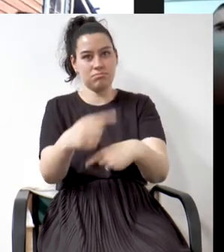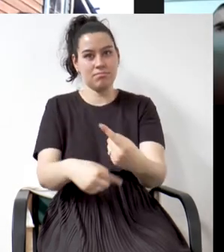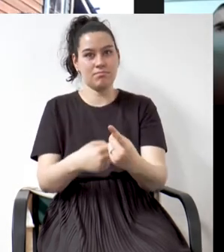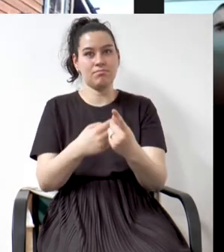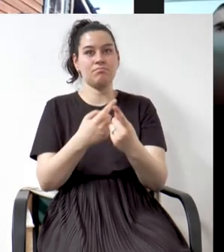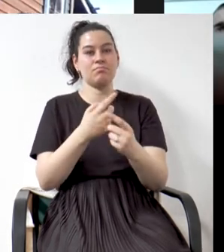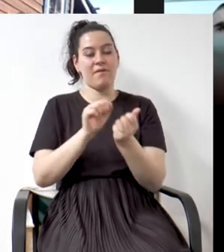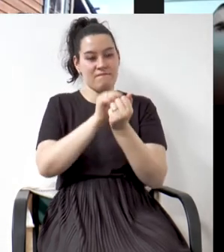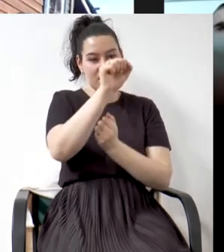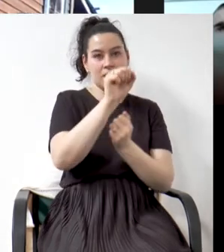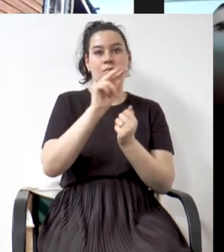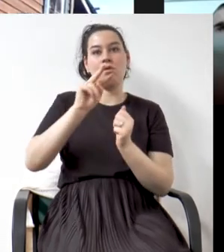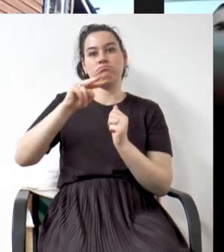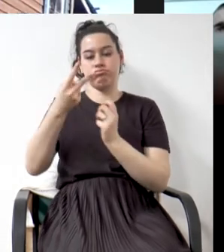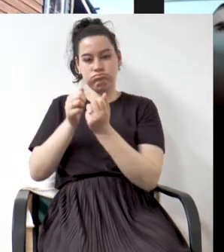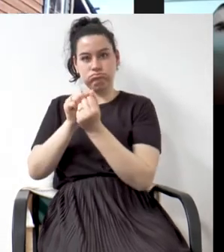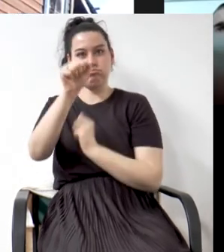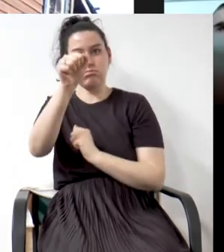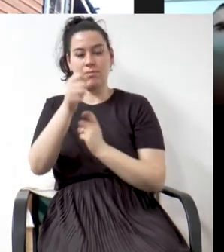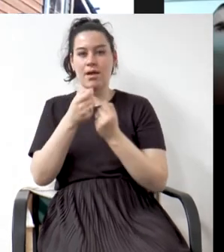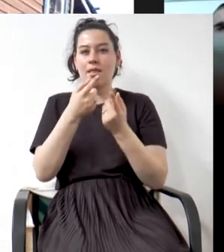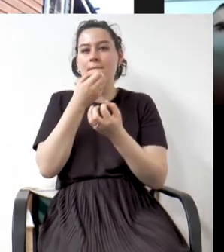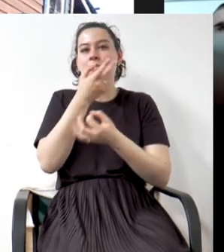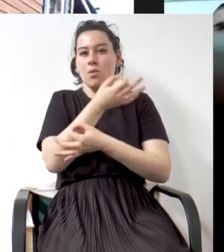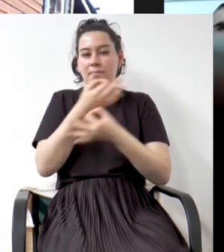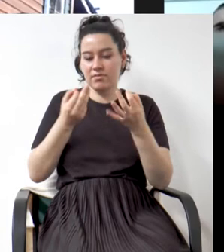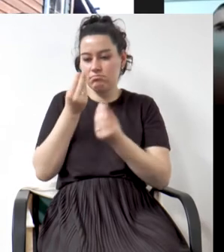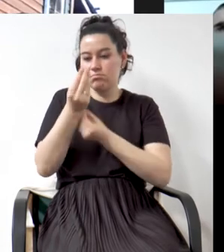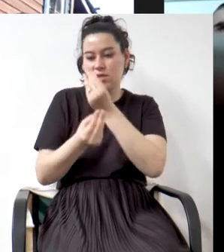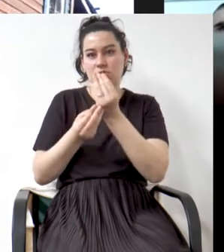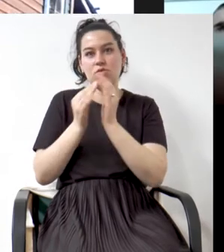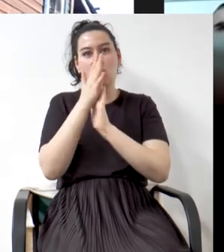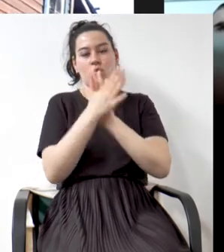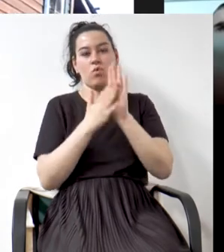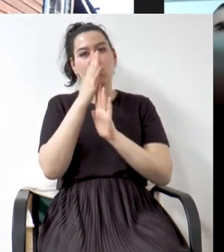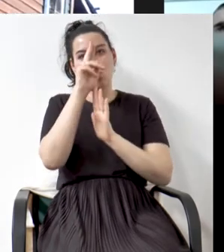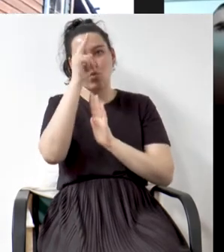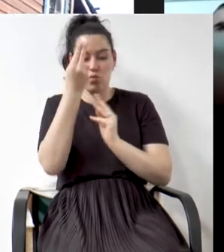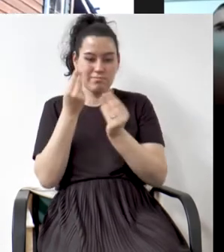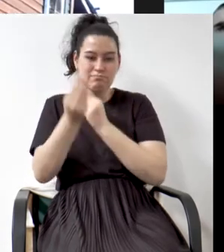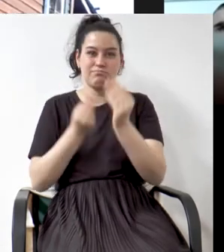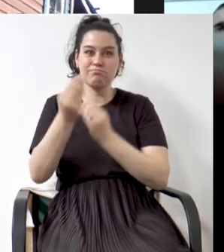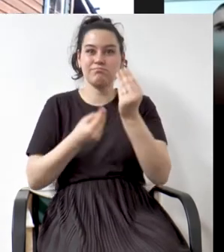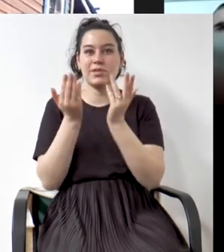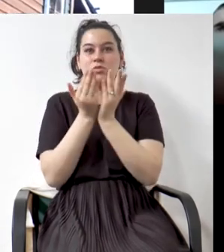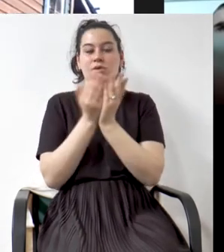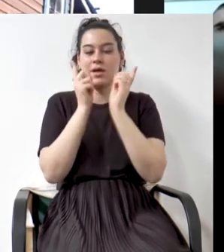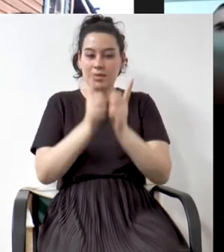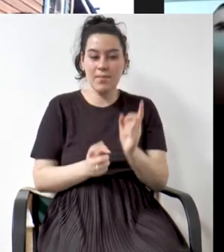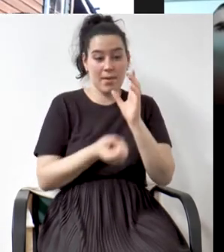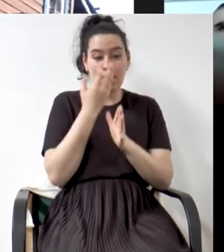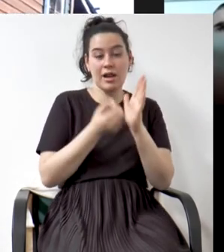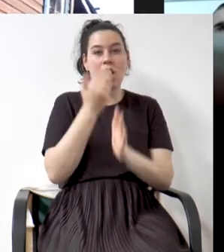eliminación de las restricciones en el ingreso a nivel nacional y la consolidación de espacios de producción de